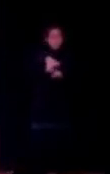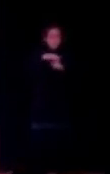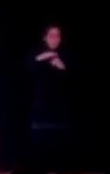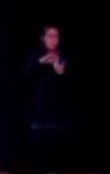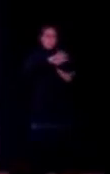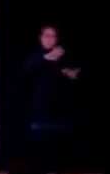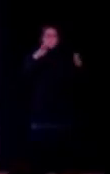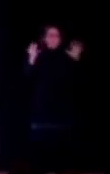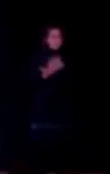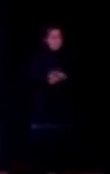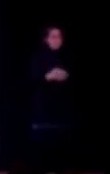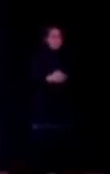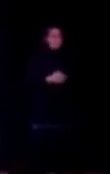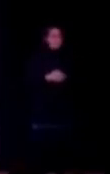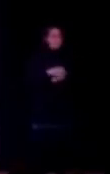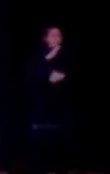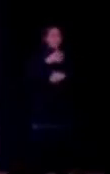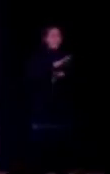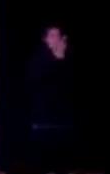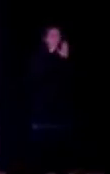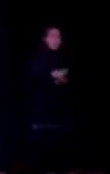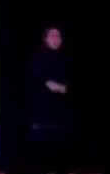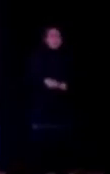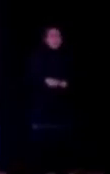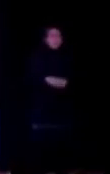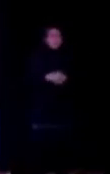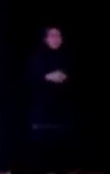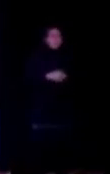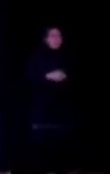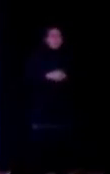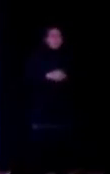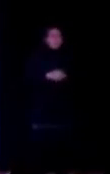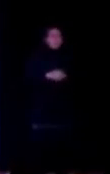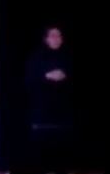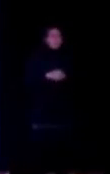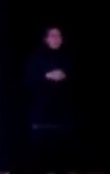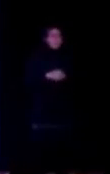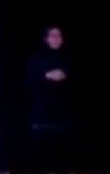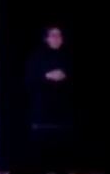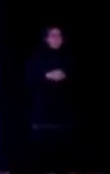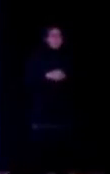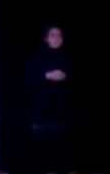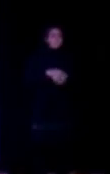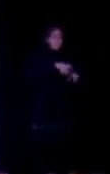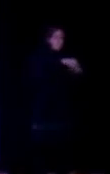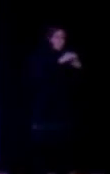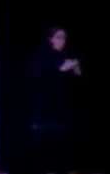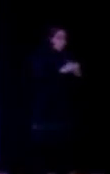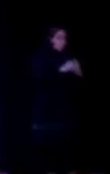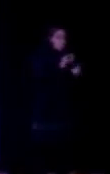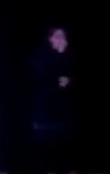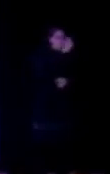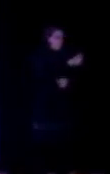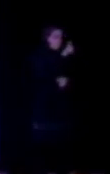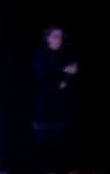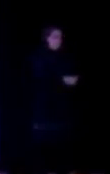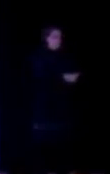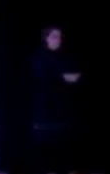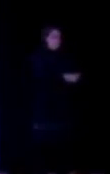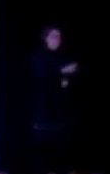lo que implica eso, en mi opinión, aunque suene así muy duro, es pasar de la opresión de niños y niñas que pasan por la